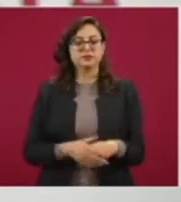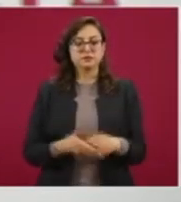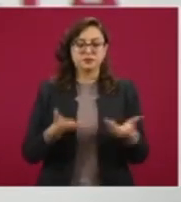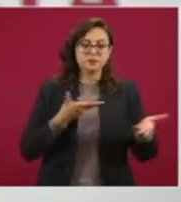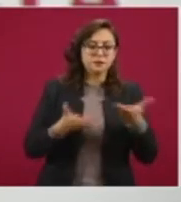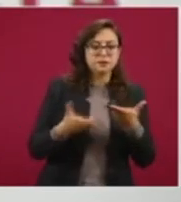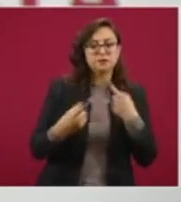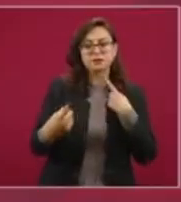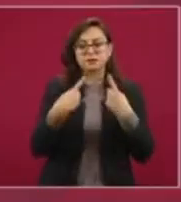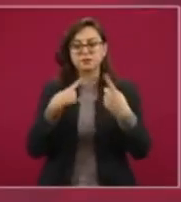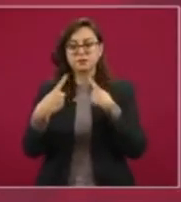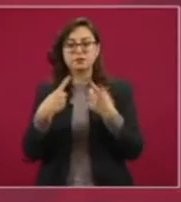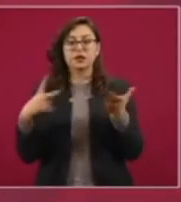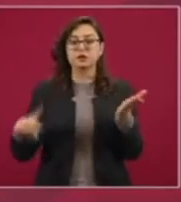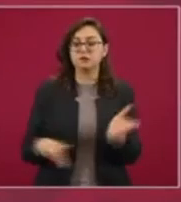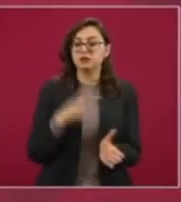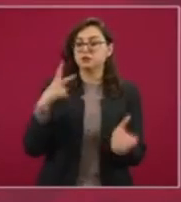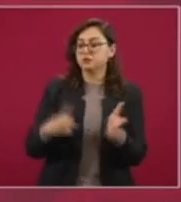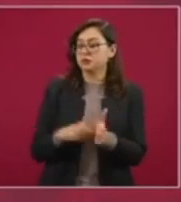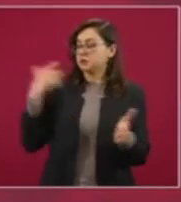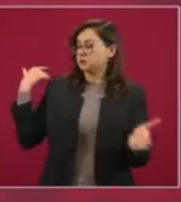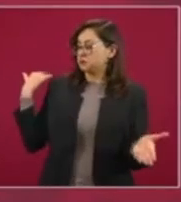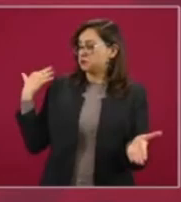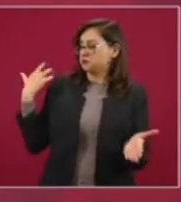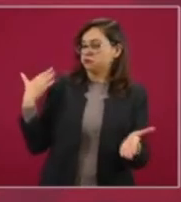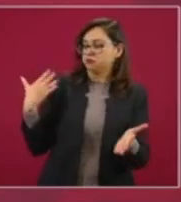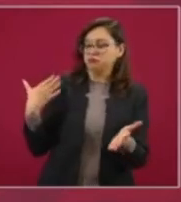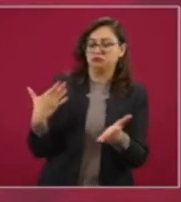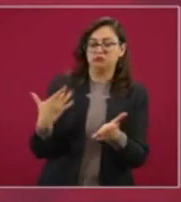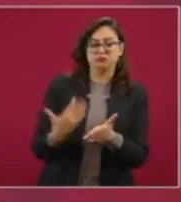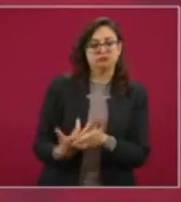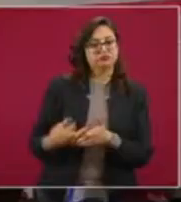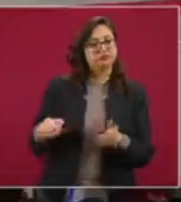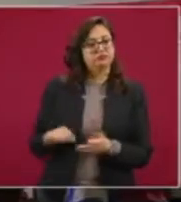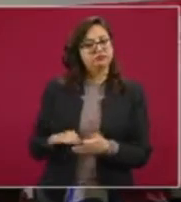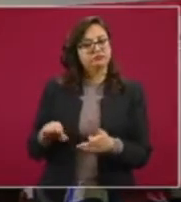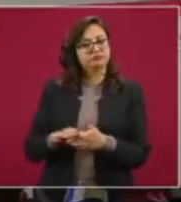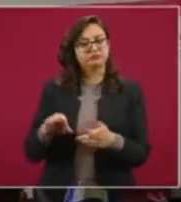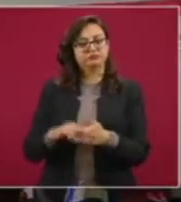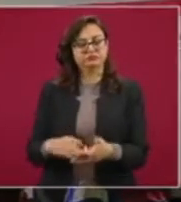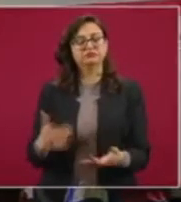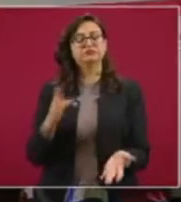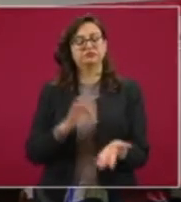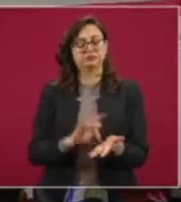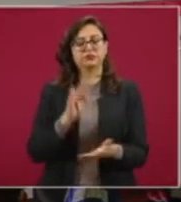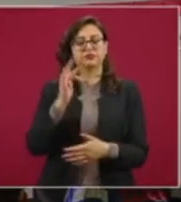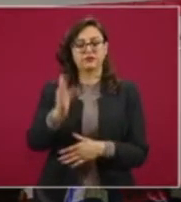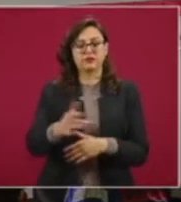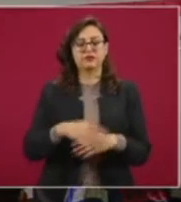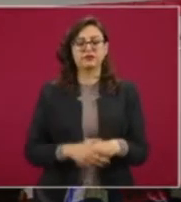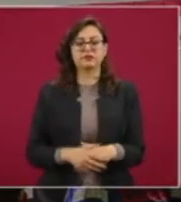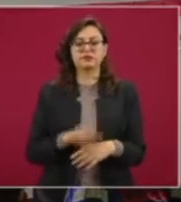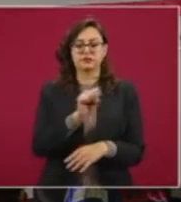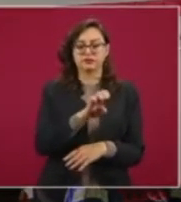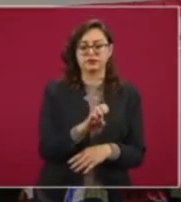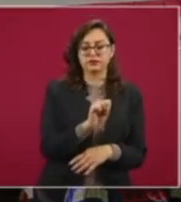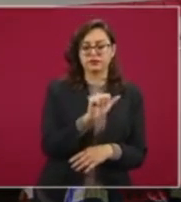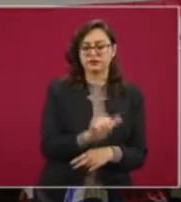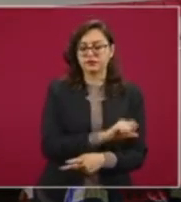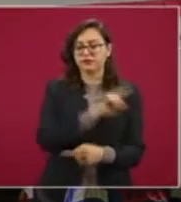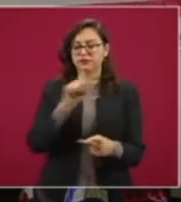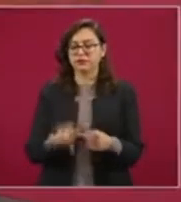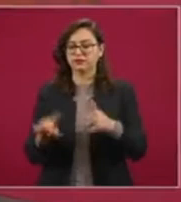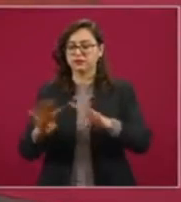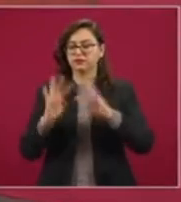ha mantenido ininterrumpido desde el inicio con la Secretaría de Salud, el Consejo de Salubridad General, las instituciones de salud del